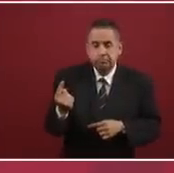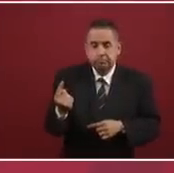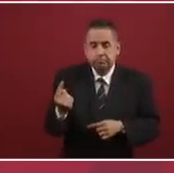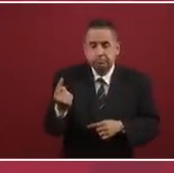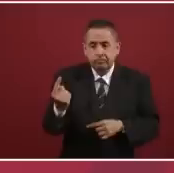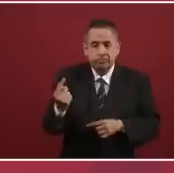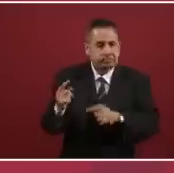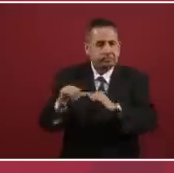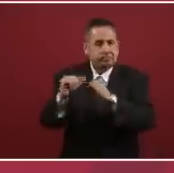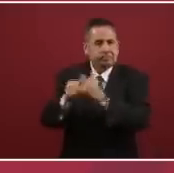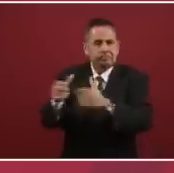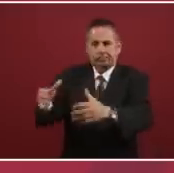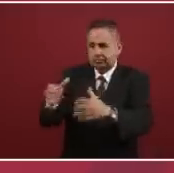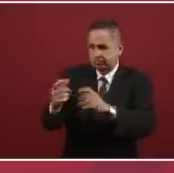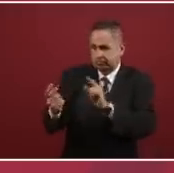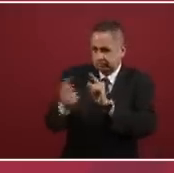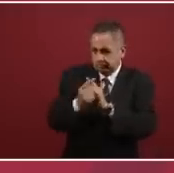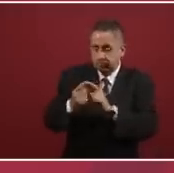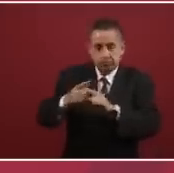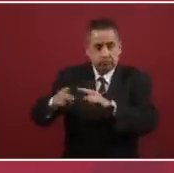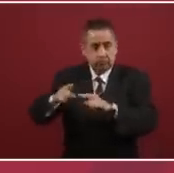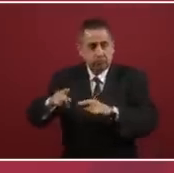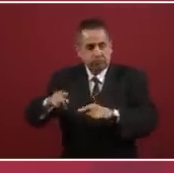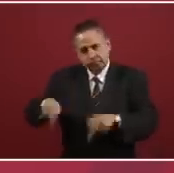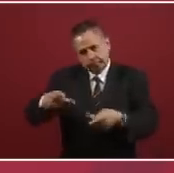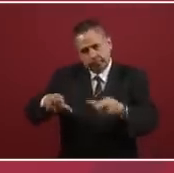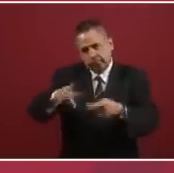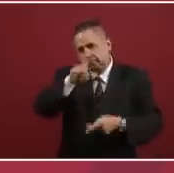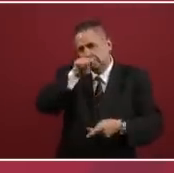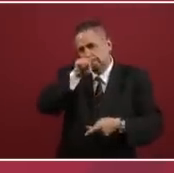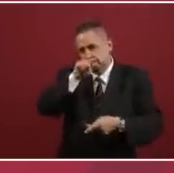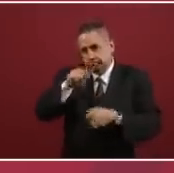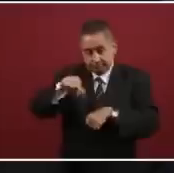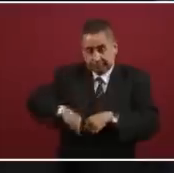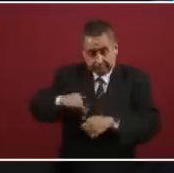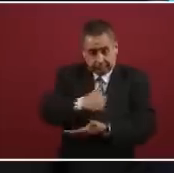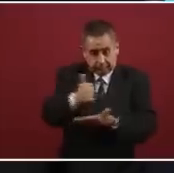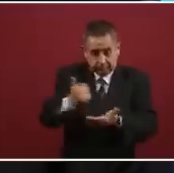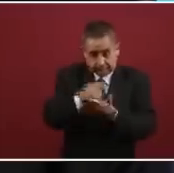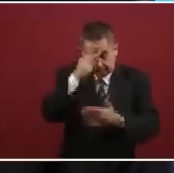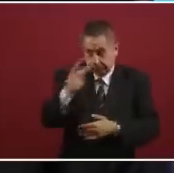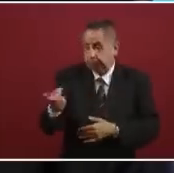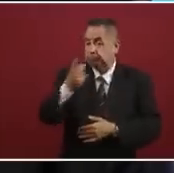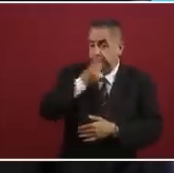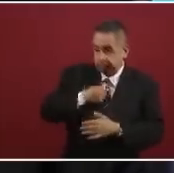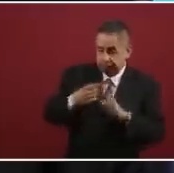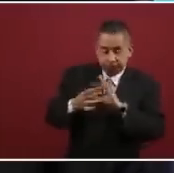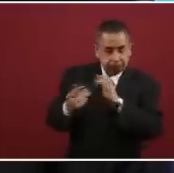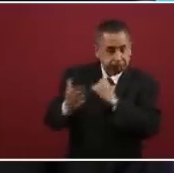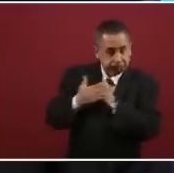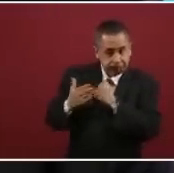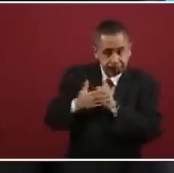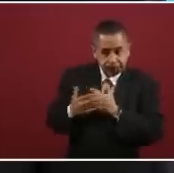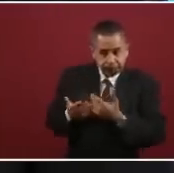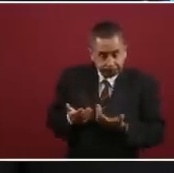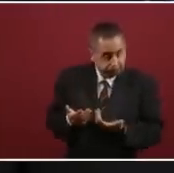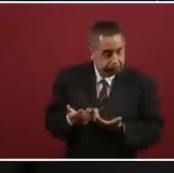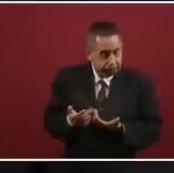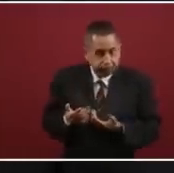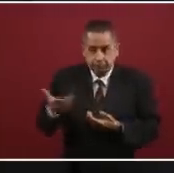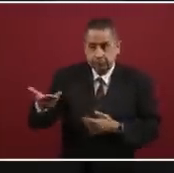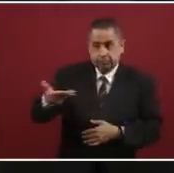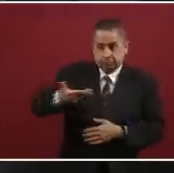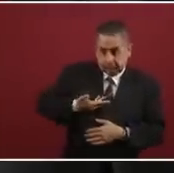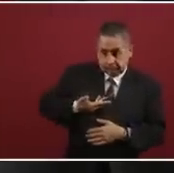una asociación de distribuidores de pollo de aquí de la Ciudad de México a